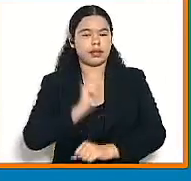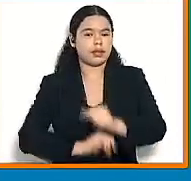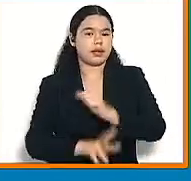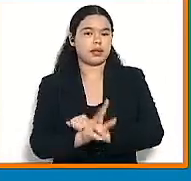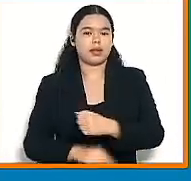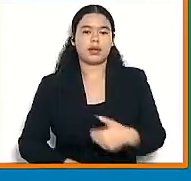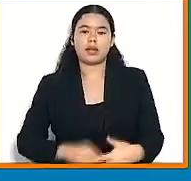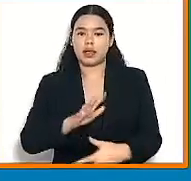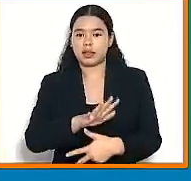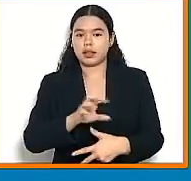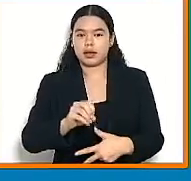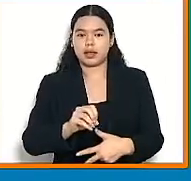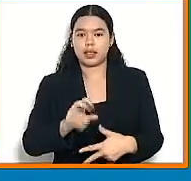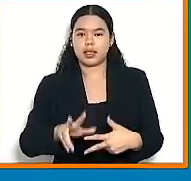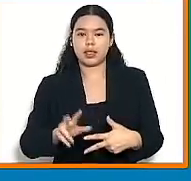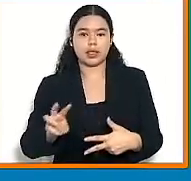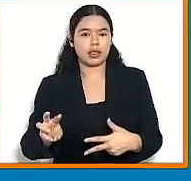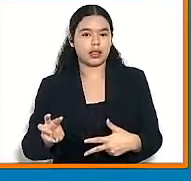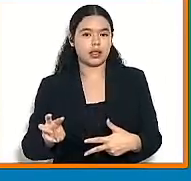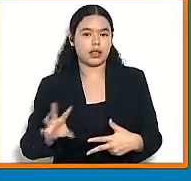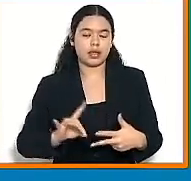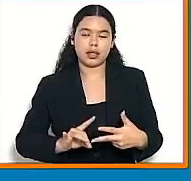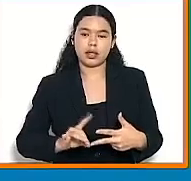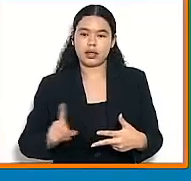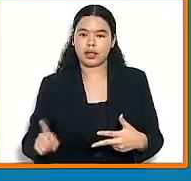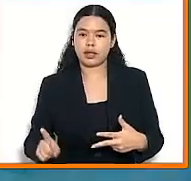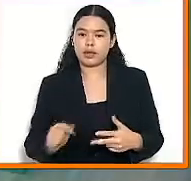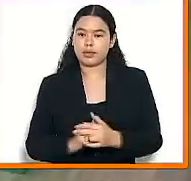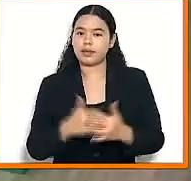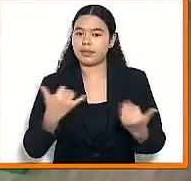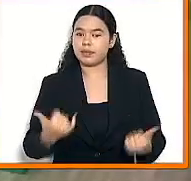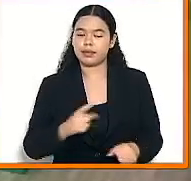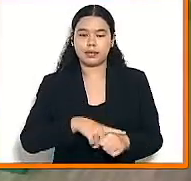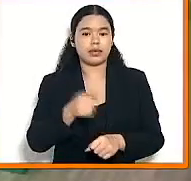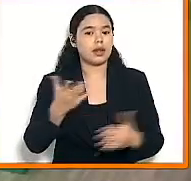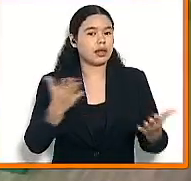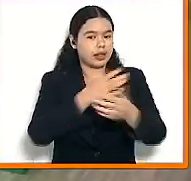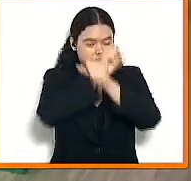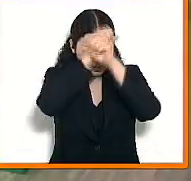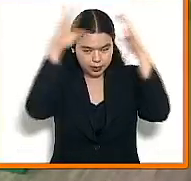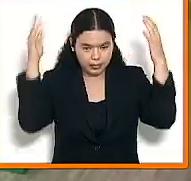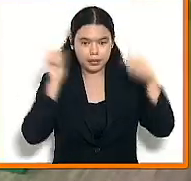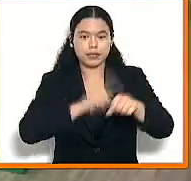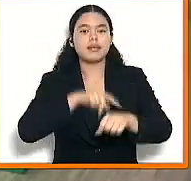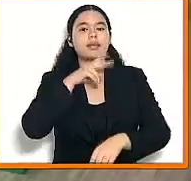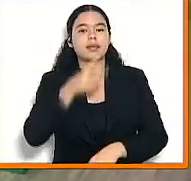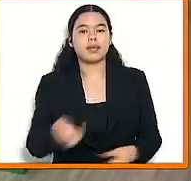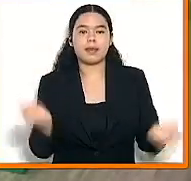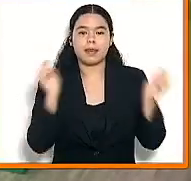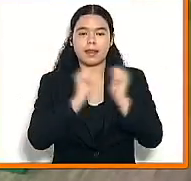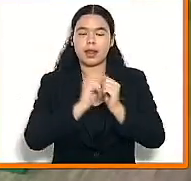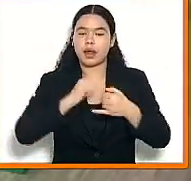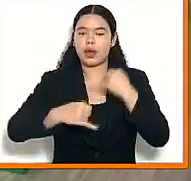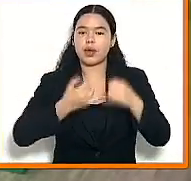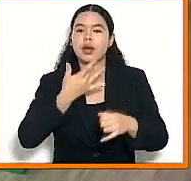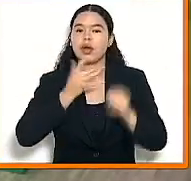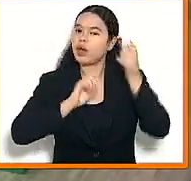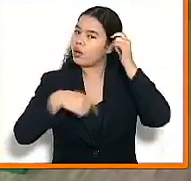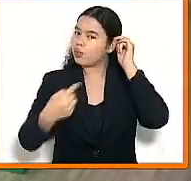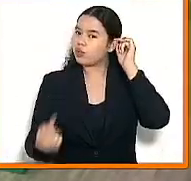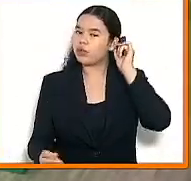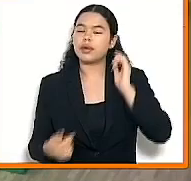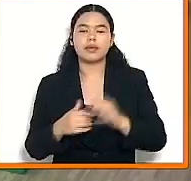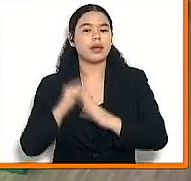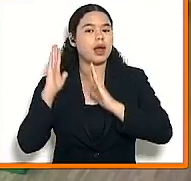son 50, 36 y 81. Ahora dime qué soñaste, porque llegó el momento de hacerlo realidad con nuestro juego favorito